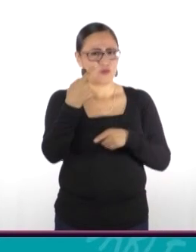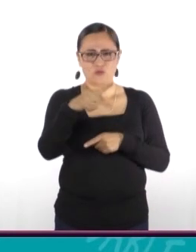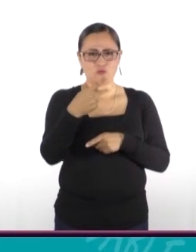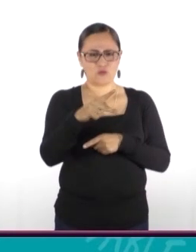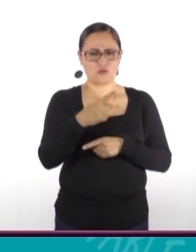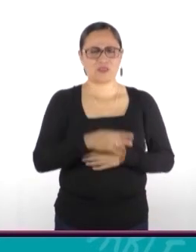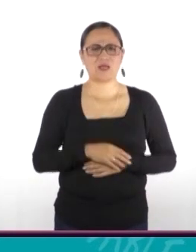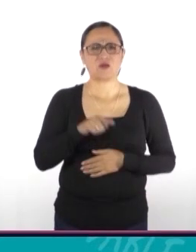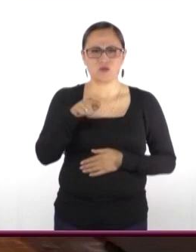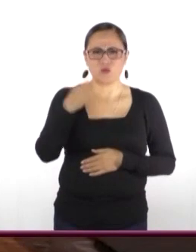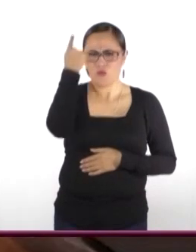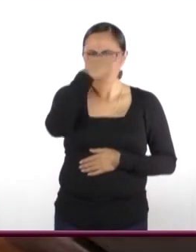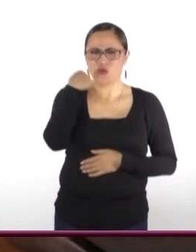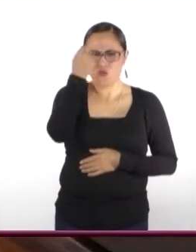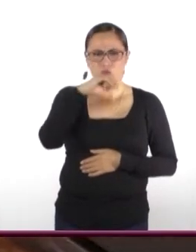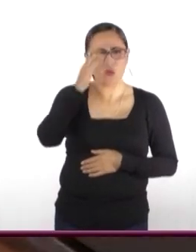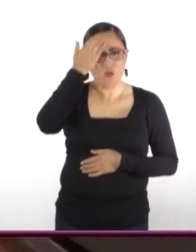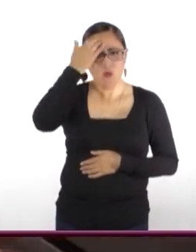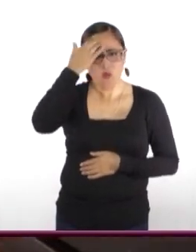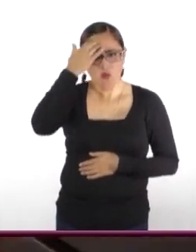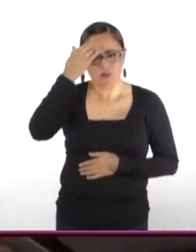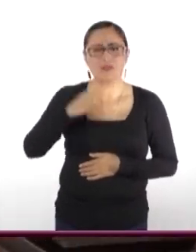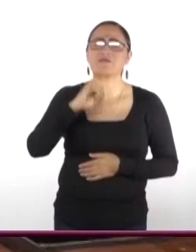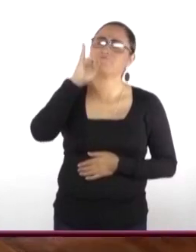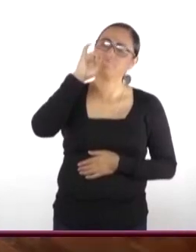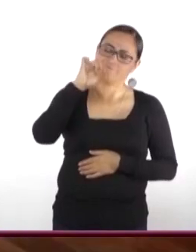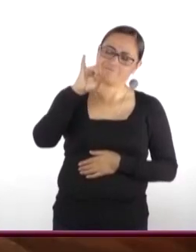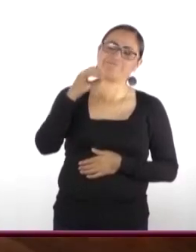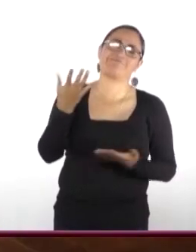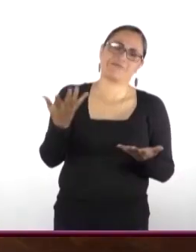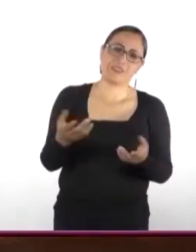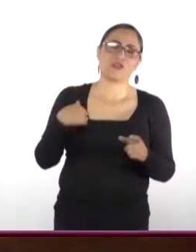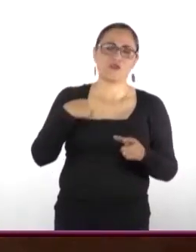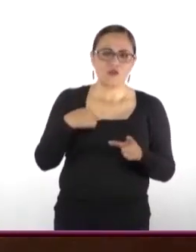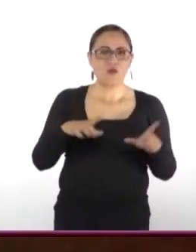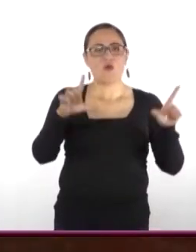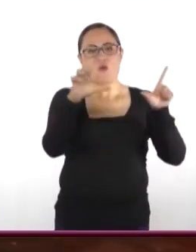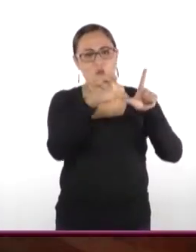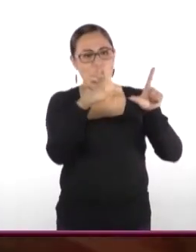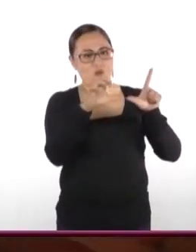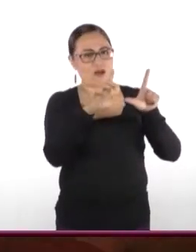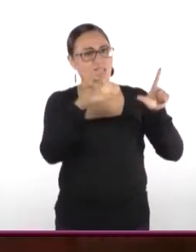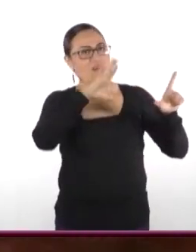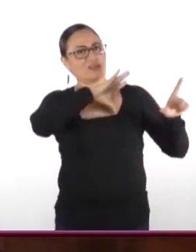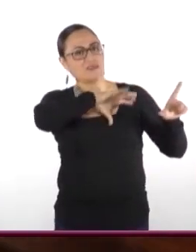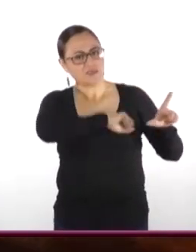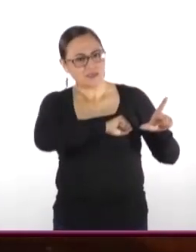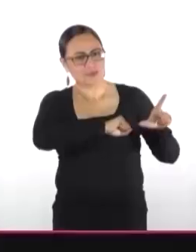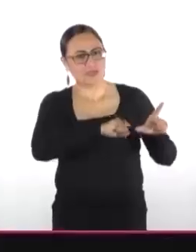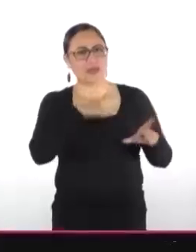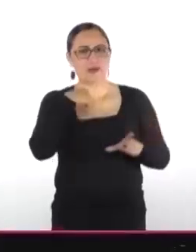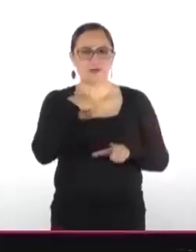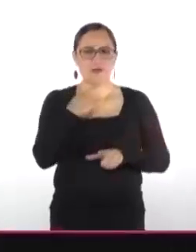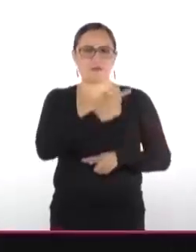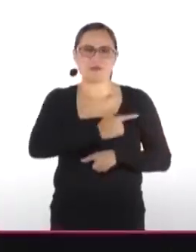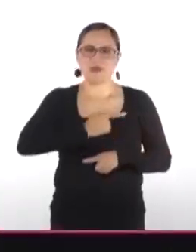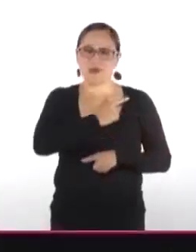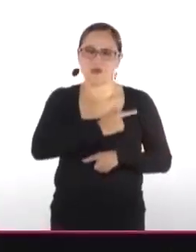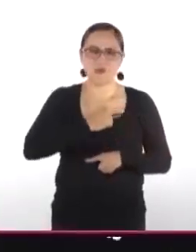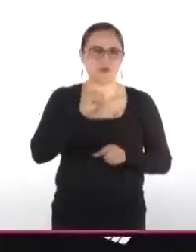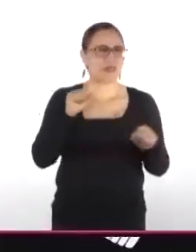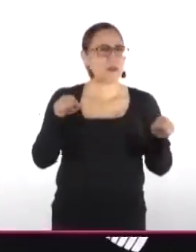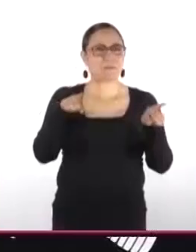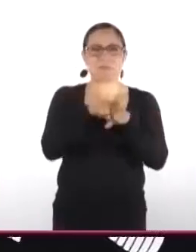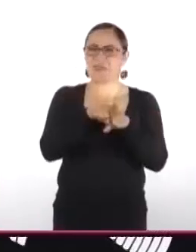era él, ¿lo has visto? Tú sí lo conocías, ¿no? Elemental, amigo. Tengo mis cuadros favoritos. Por ejemplo, me